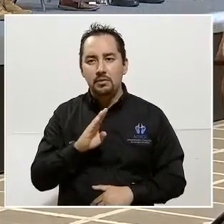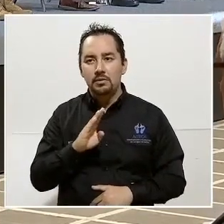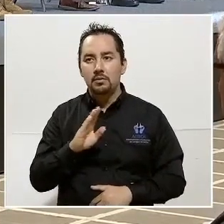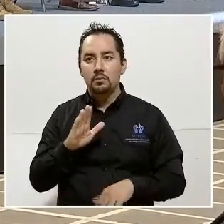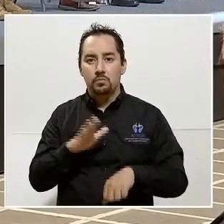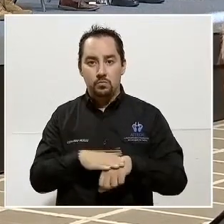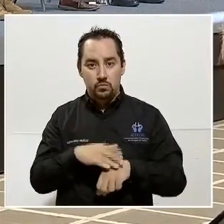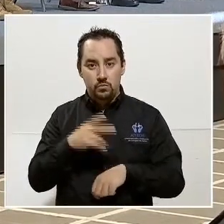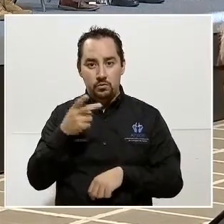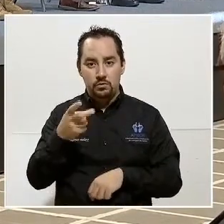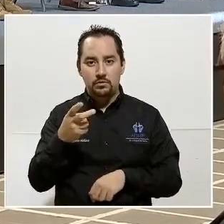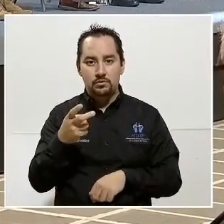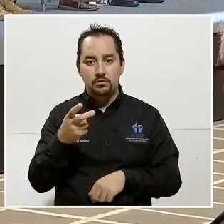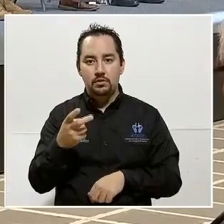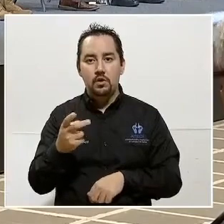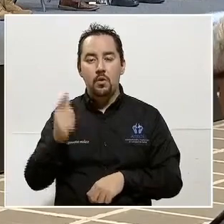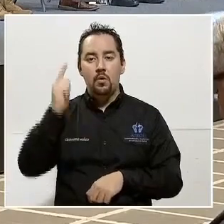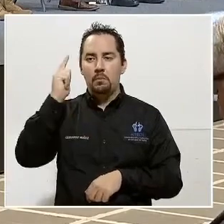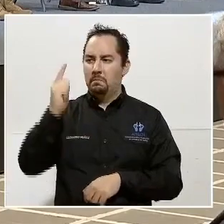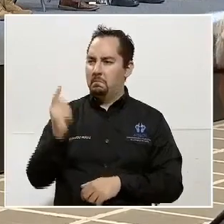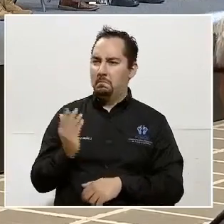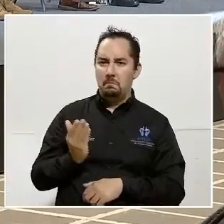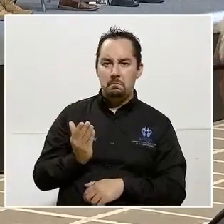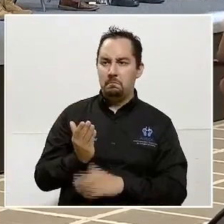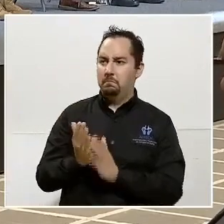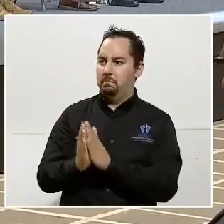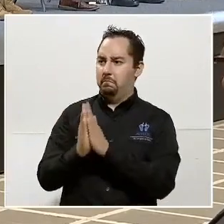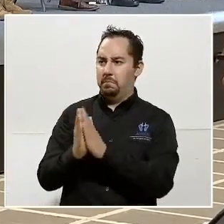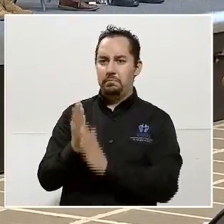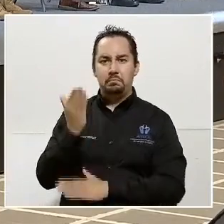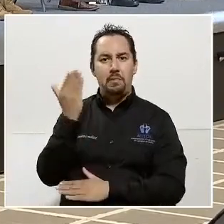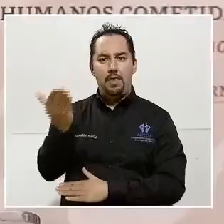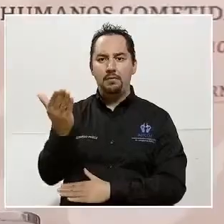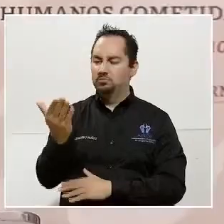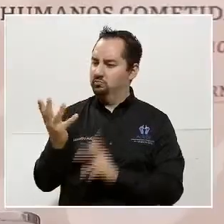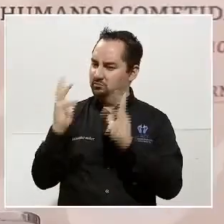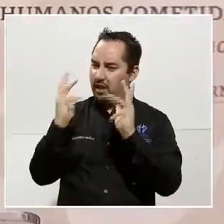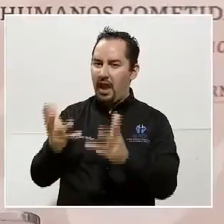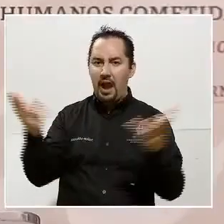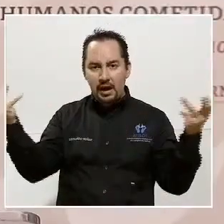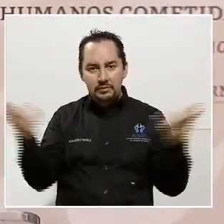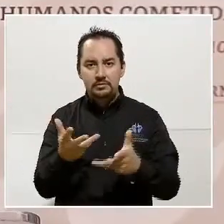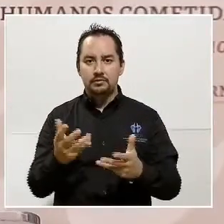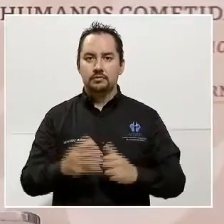la nación, demandamos gestiones y estrategias contundentes.